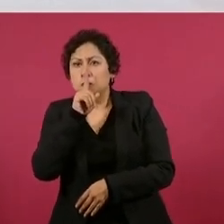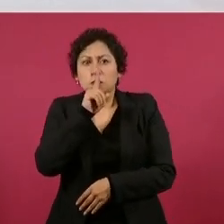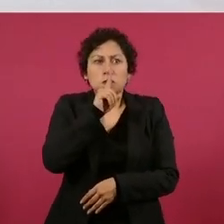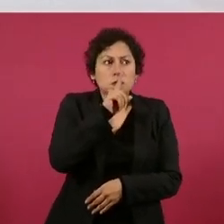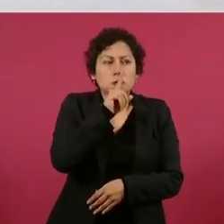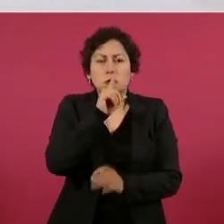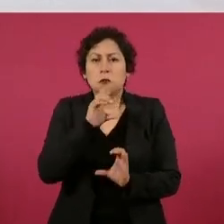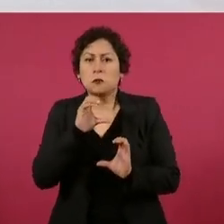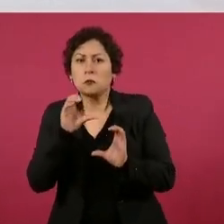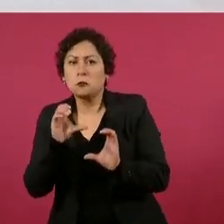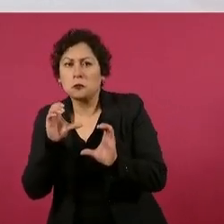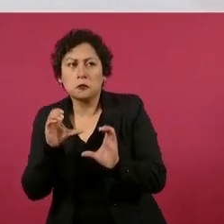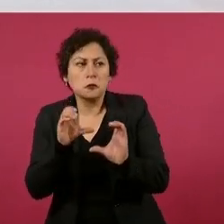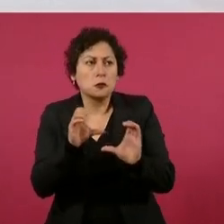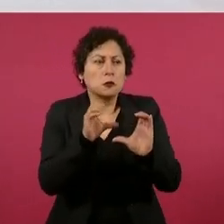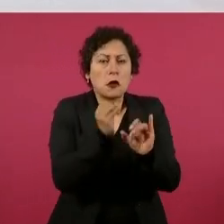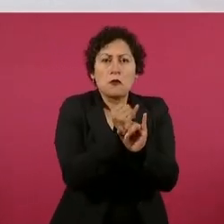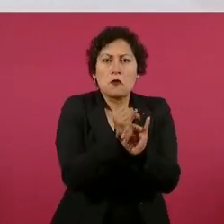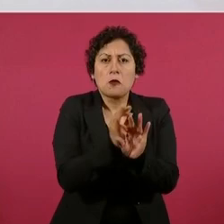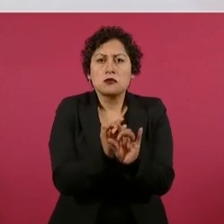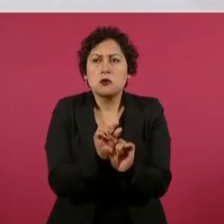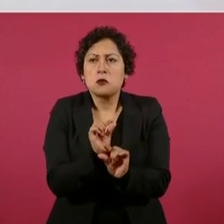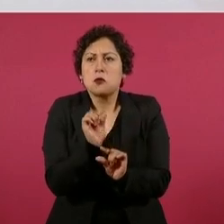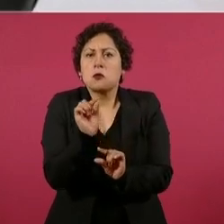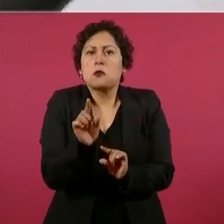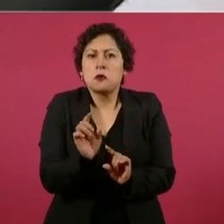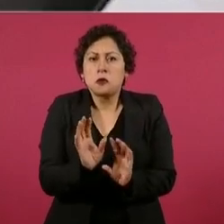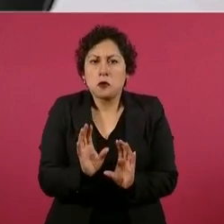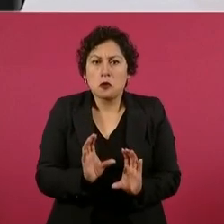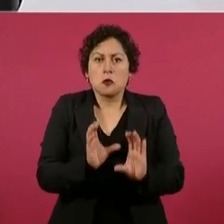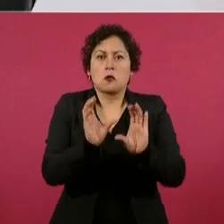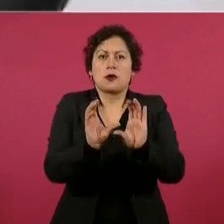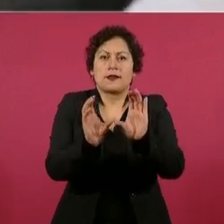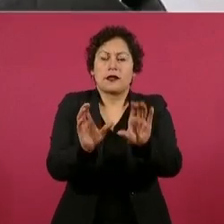porque había implicaciones de